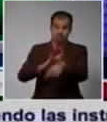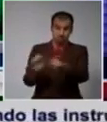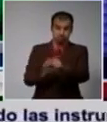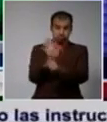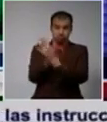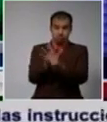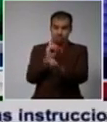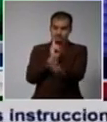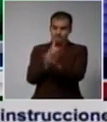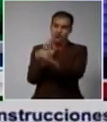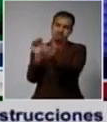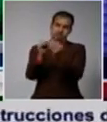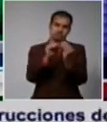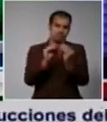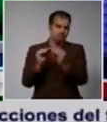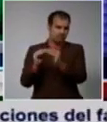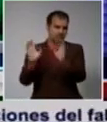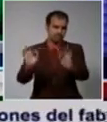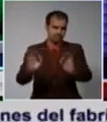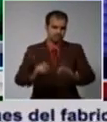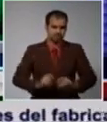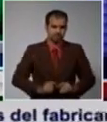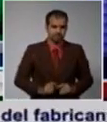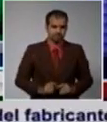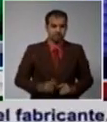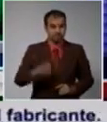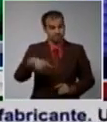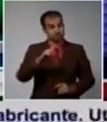previamente, importante grupo de riesgo.